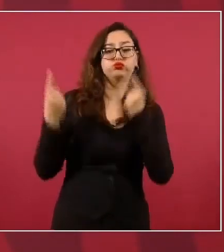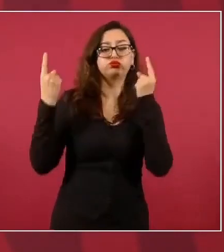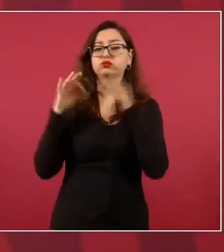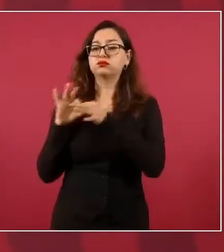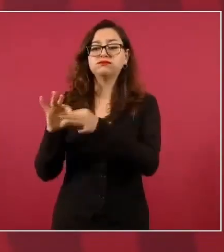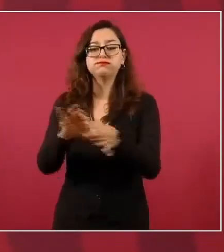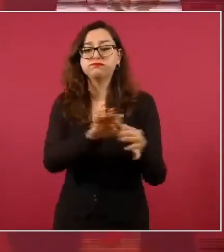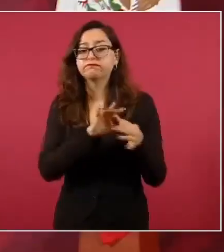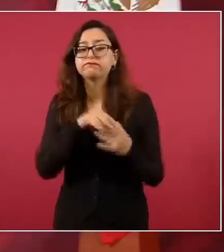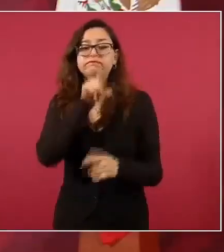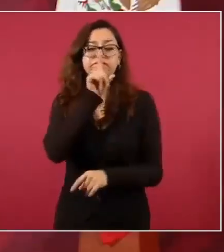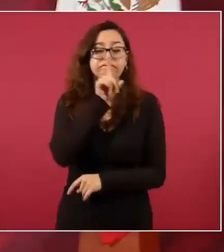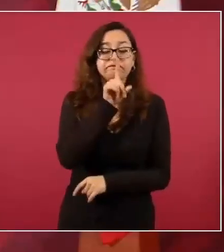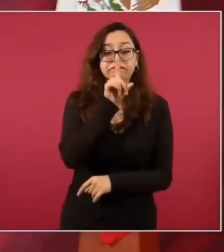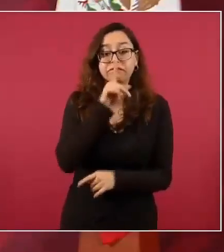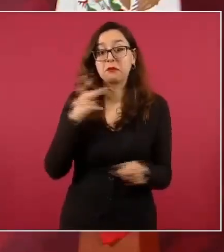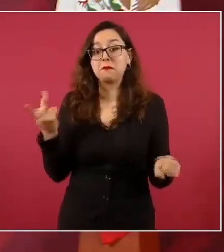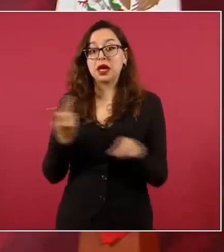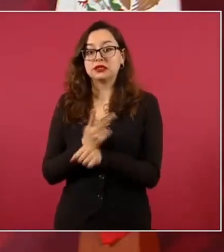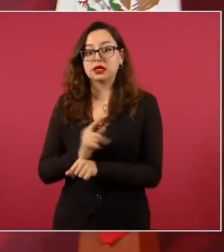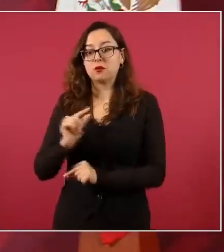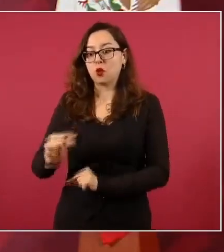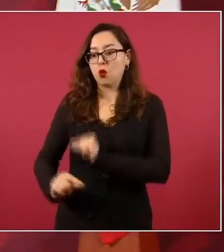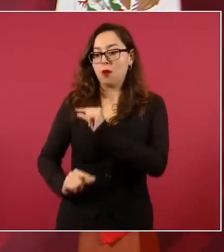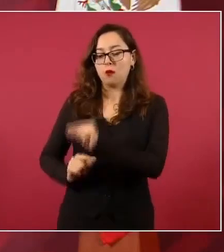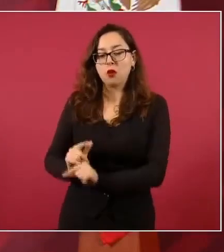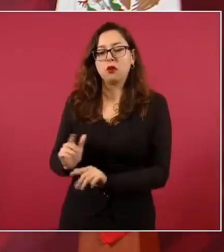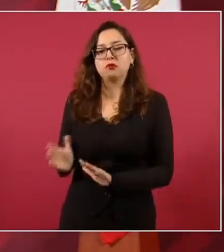Es como meter la basura debajo de la alfombra